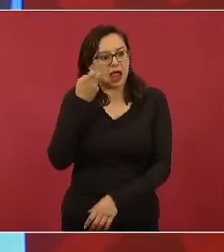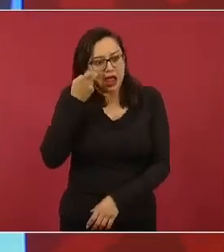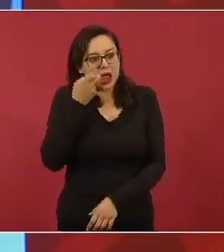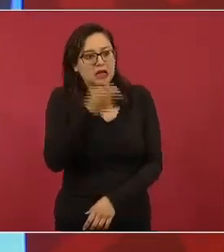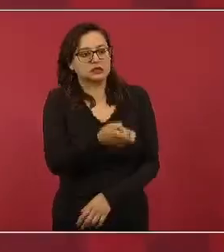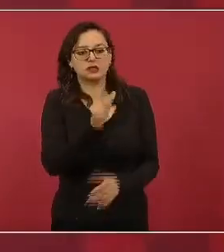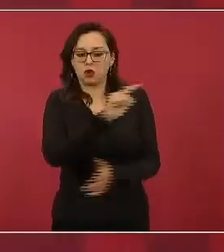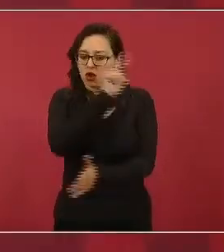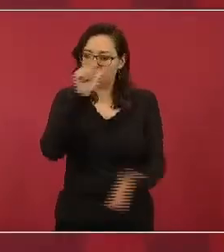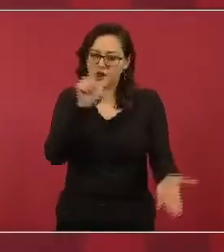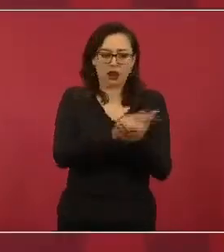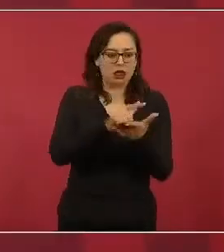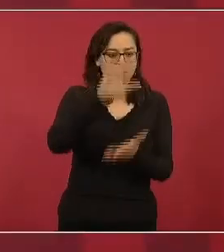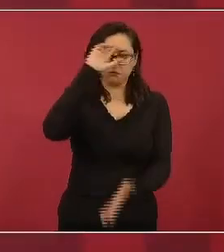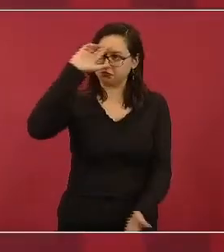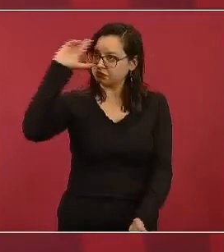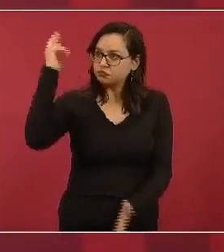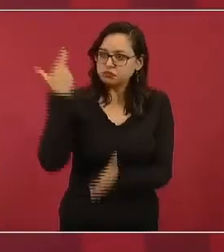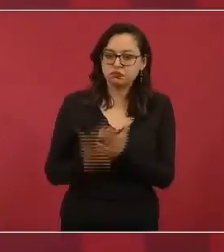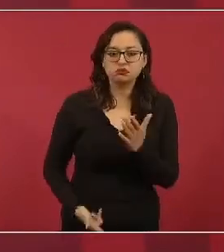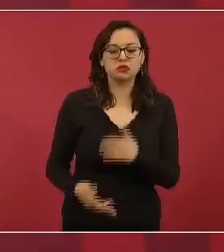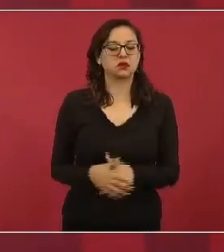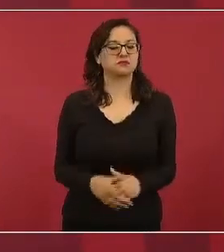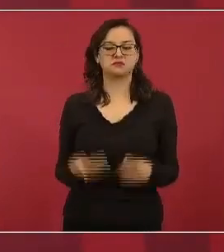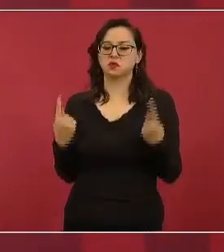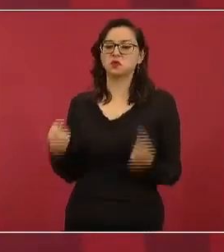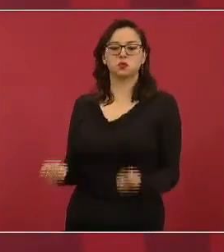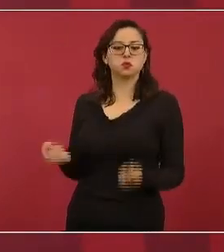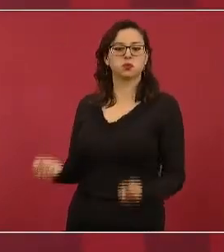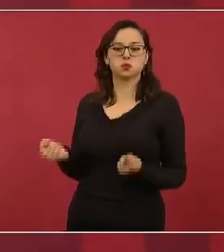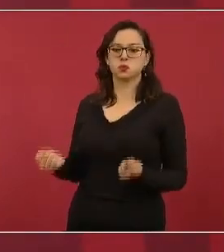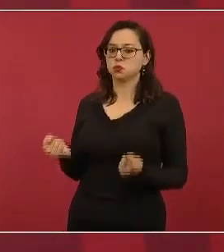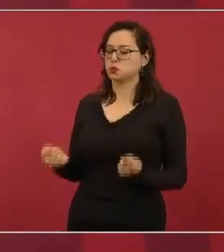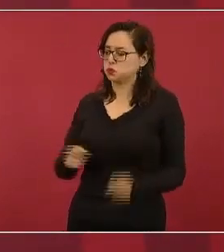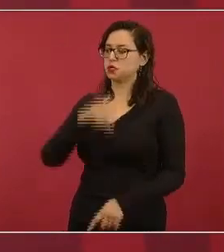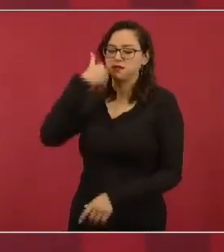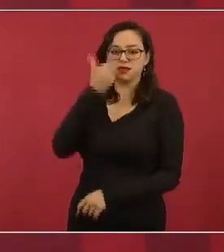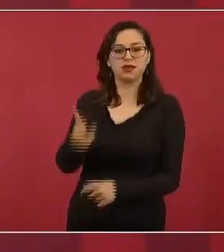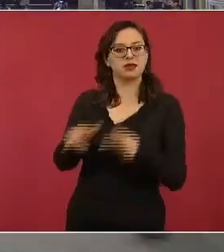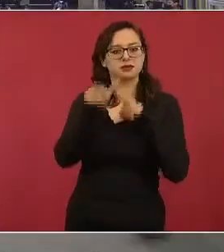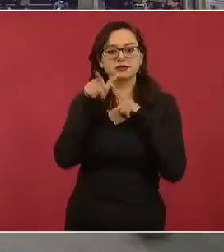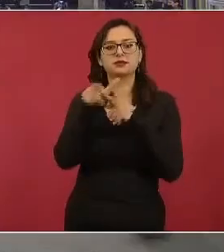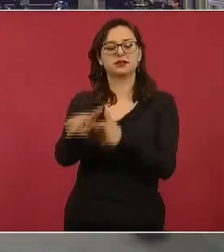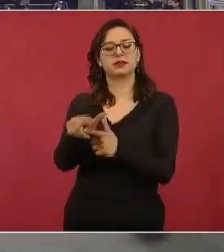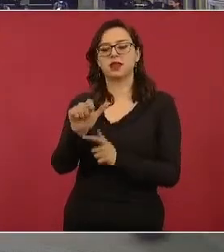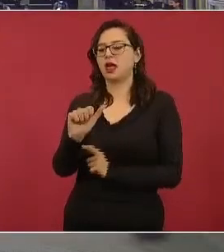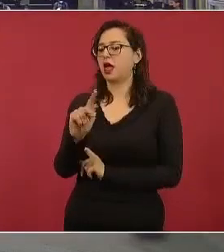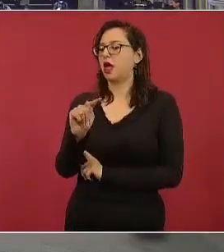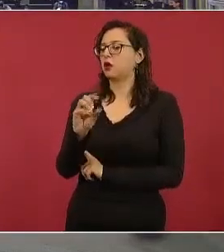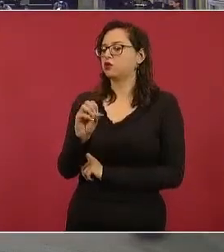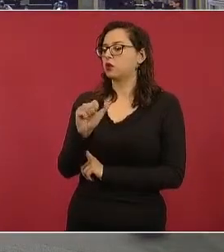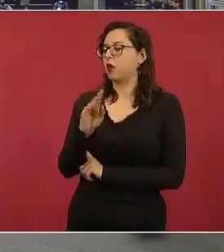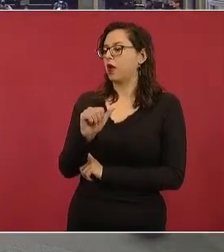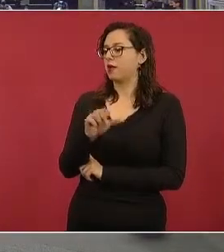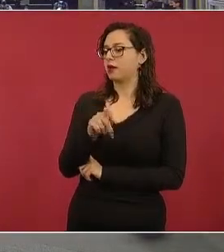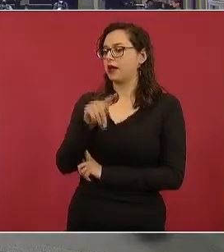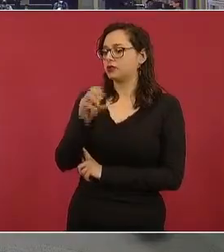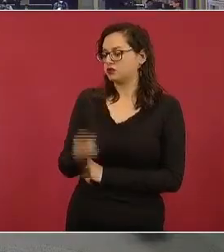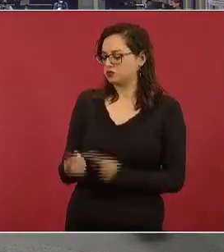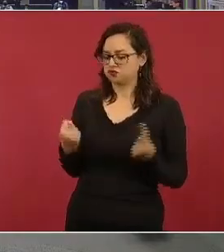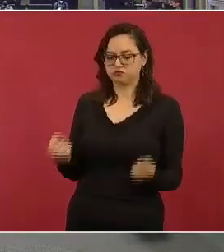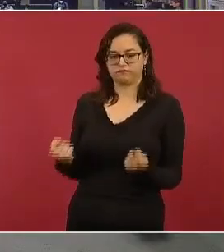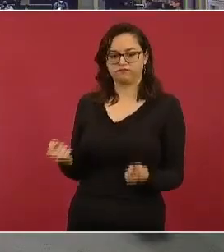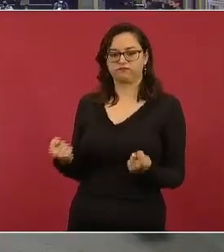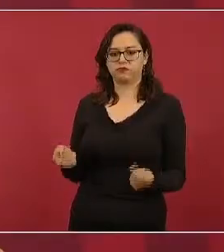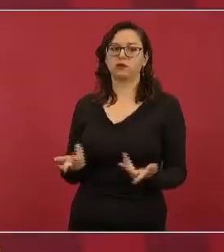y quieren que se les mantenga el autoabasto.